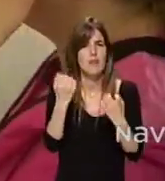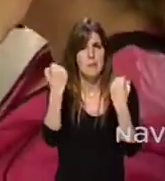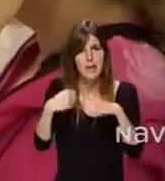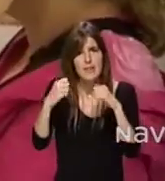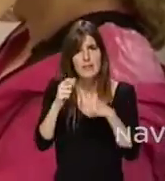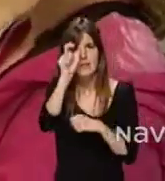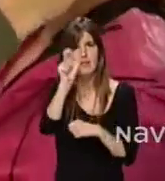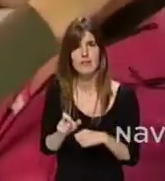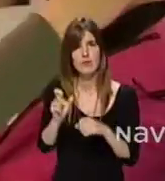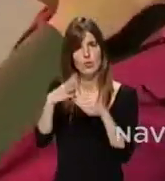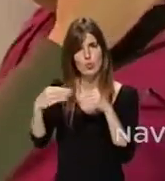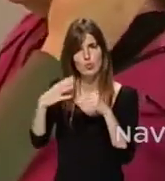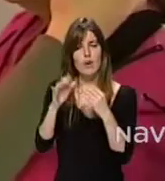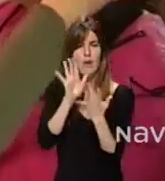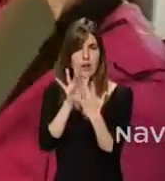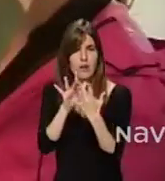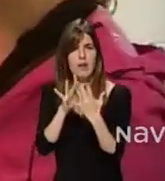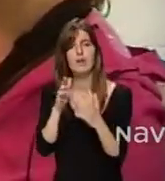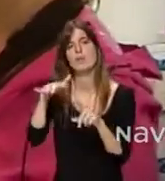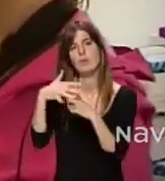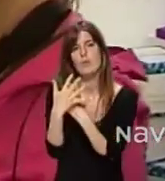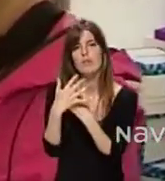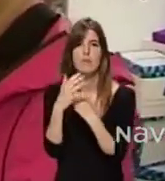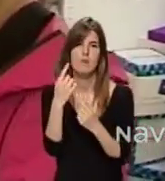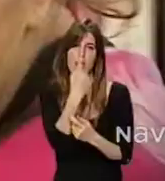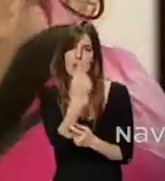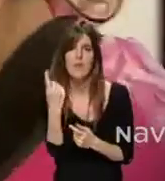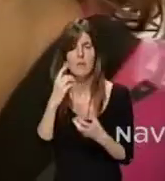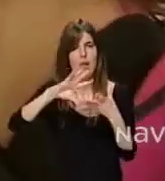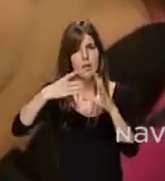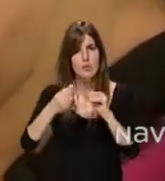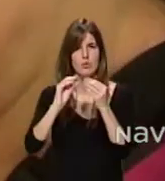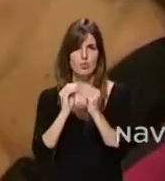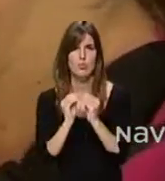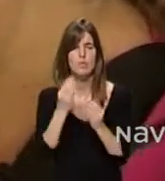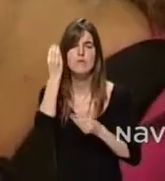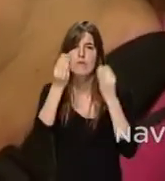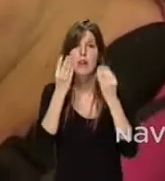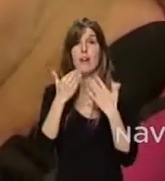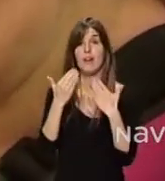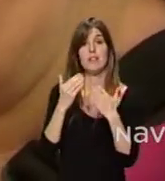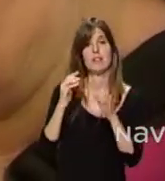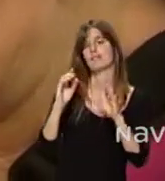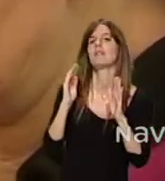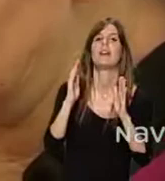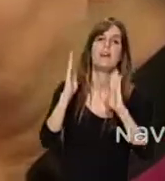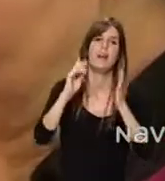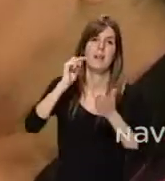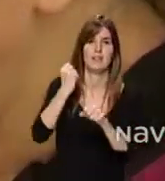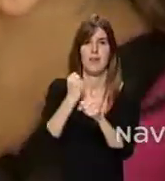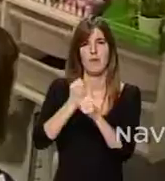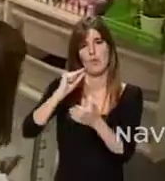trato, sabes solucionar casos que no son iguales, entonces me sirvió también para autoconfianza,